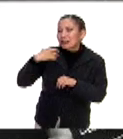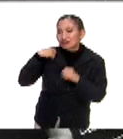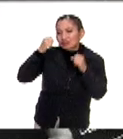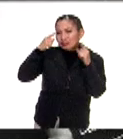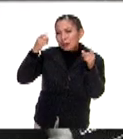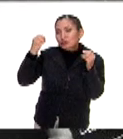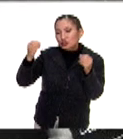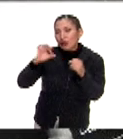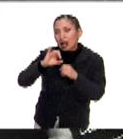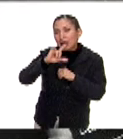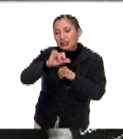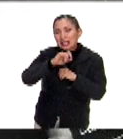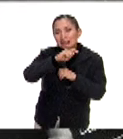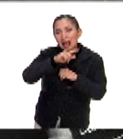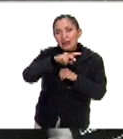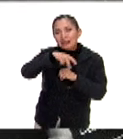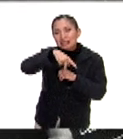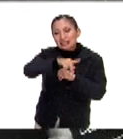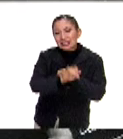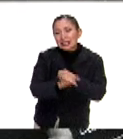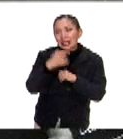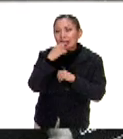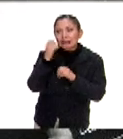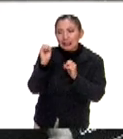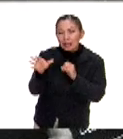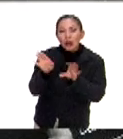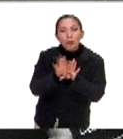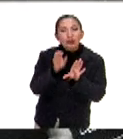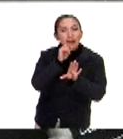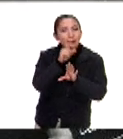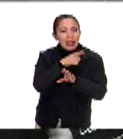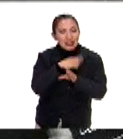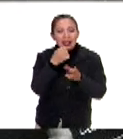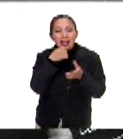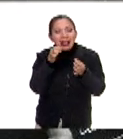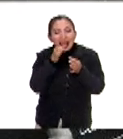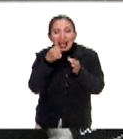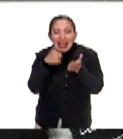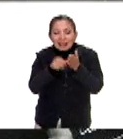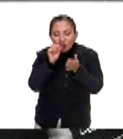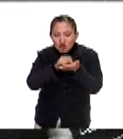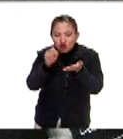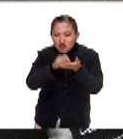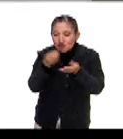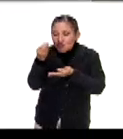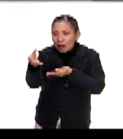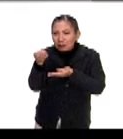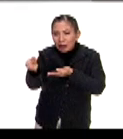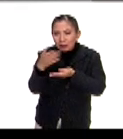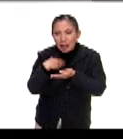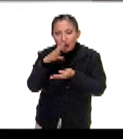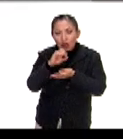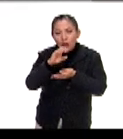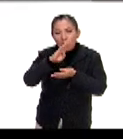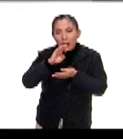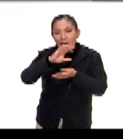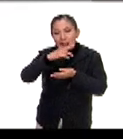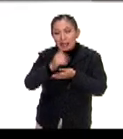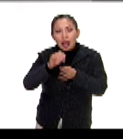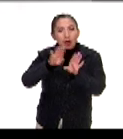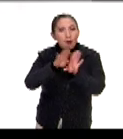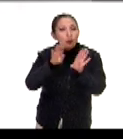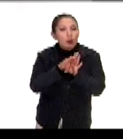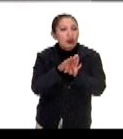mucho Carlos Chávez Stravinsky, y le dejaba, también tenemos aquí los recaditos que le dejaba, la covacha, que era